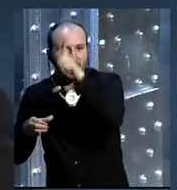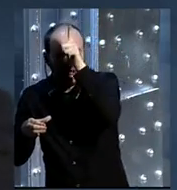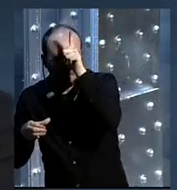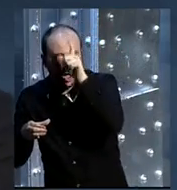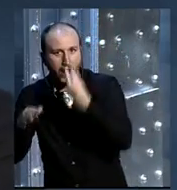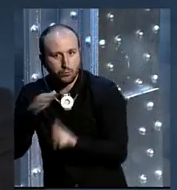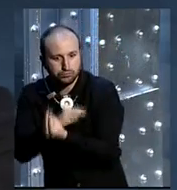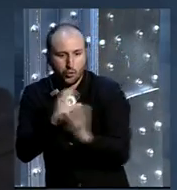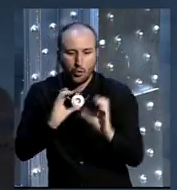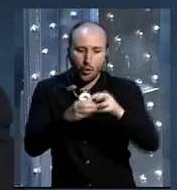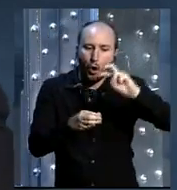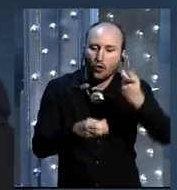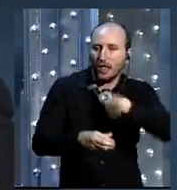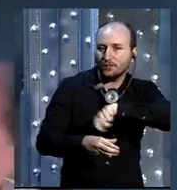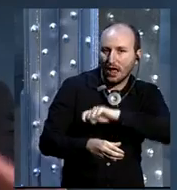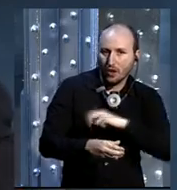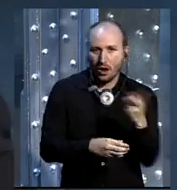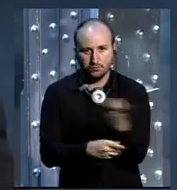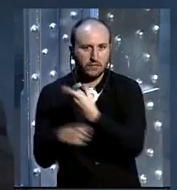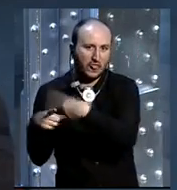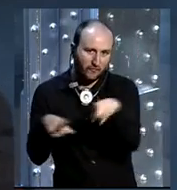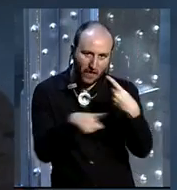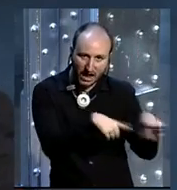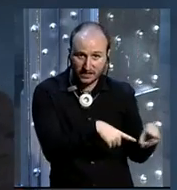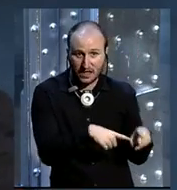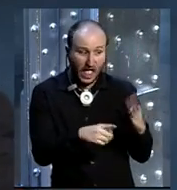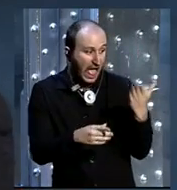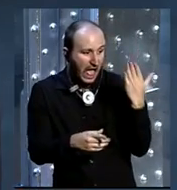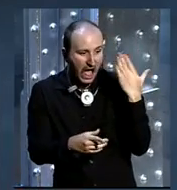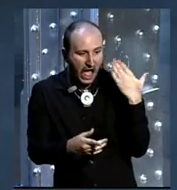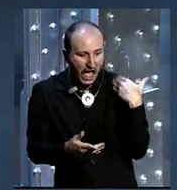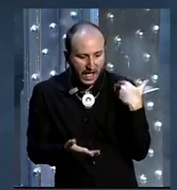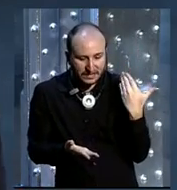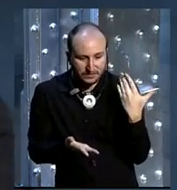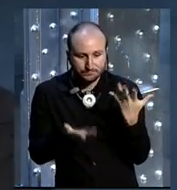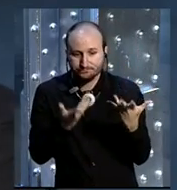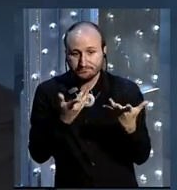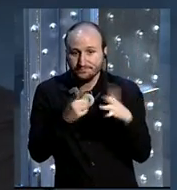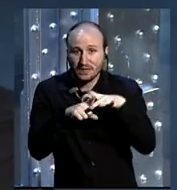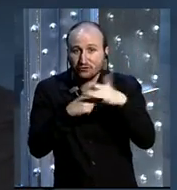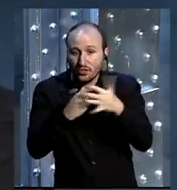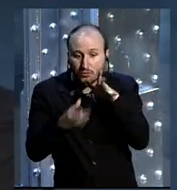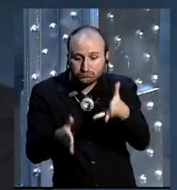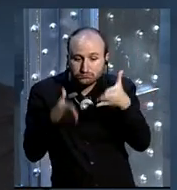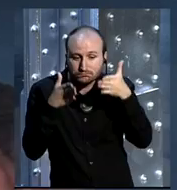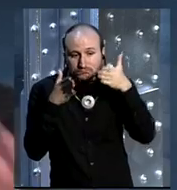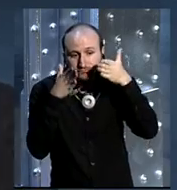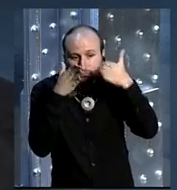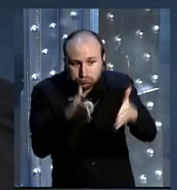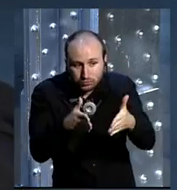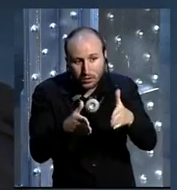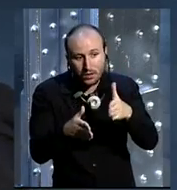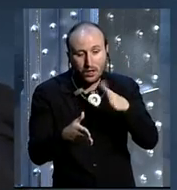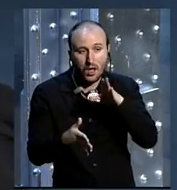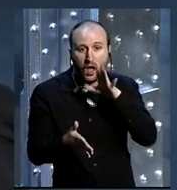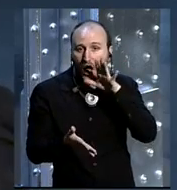clientes españoles en otro grupo. Estas son cosas que no eran posibles antes de que surgiese este enfoque que viene